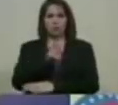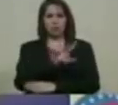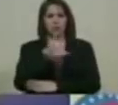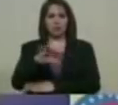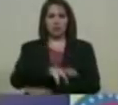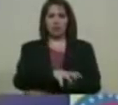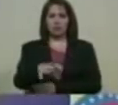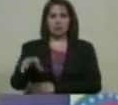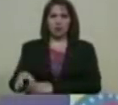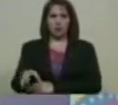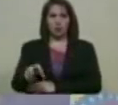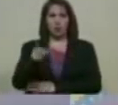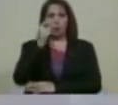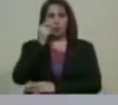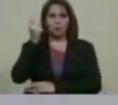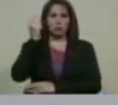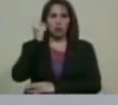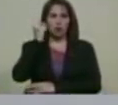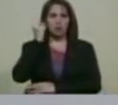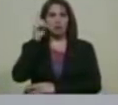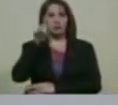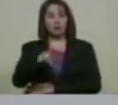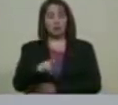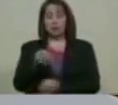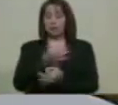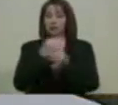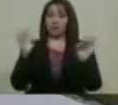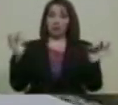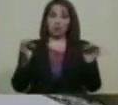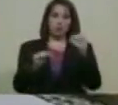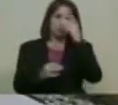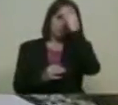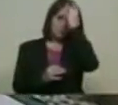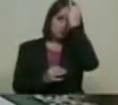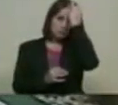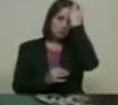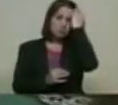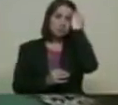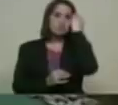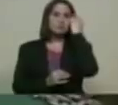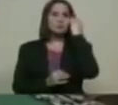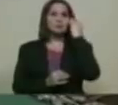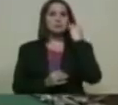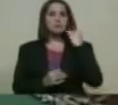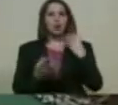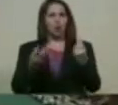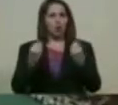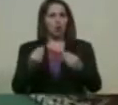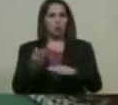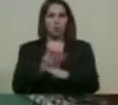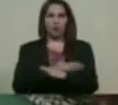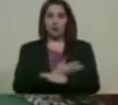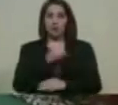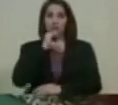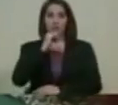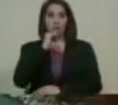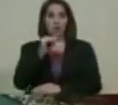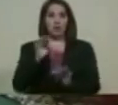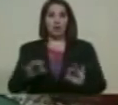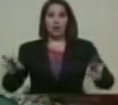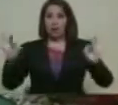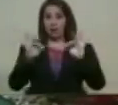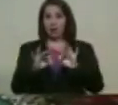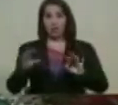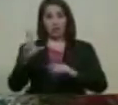gobernadoras, también de una manera maravillosa, no descrita ni informada por ningún medio de